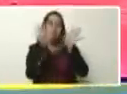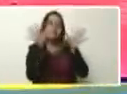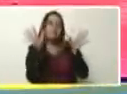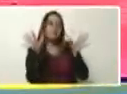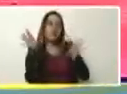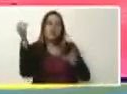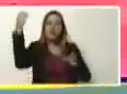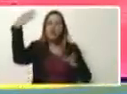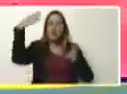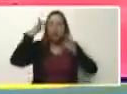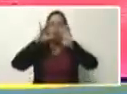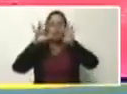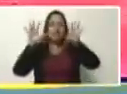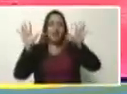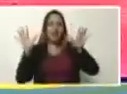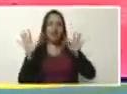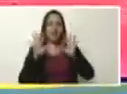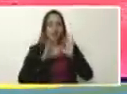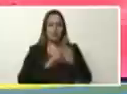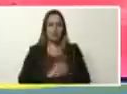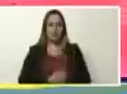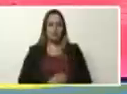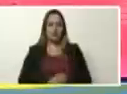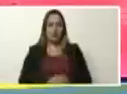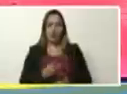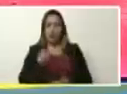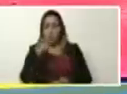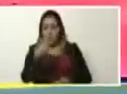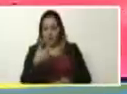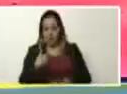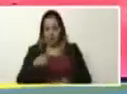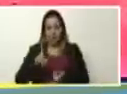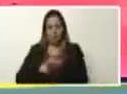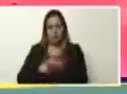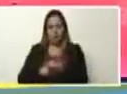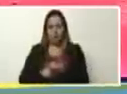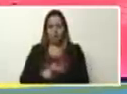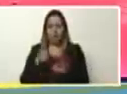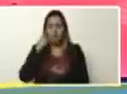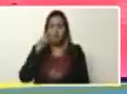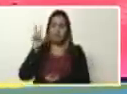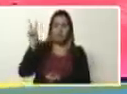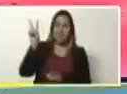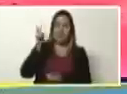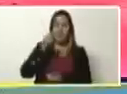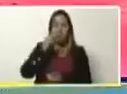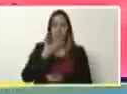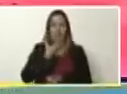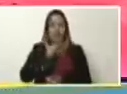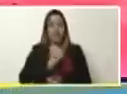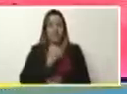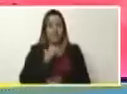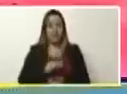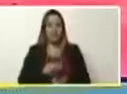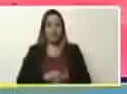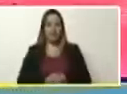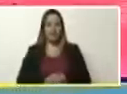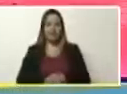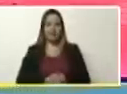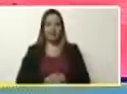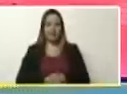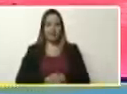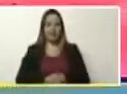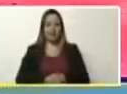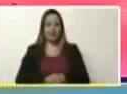sol estaba brillante. Y yo le dije a Silita: Silita, mira, qué bonito es diciembre.